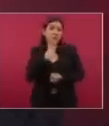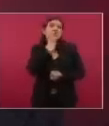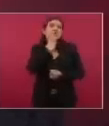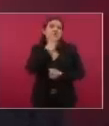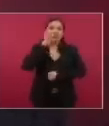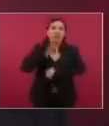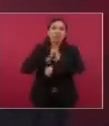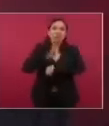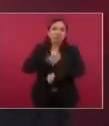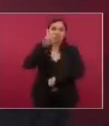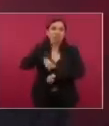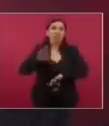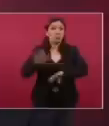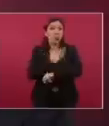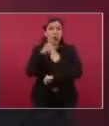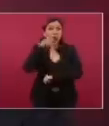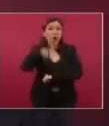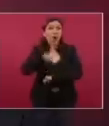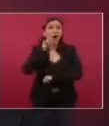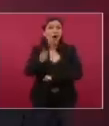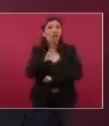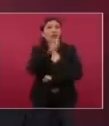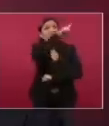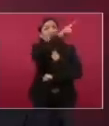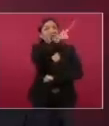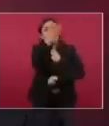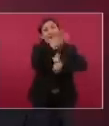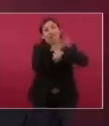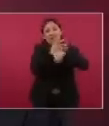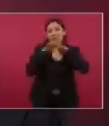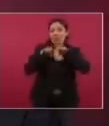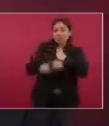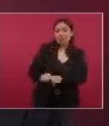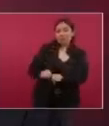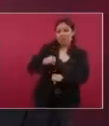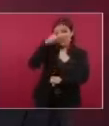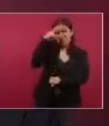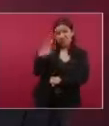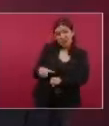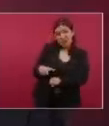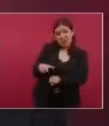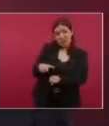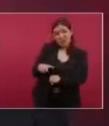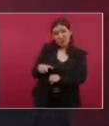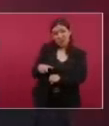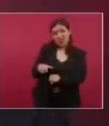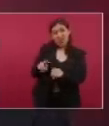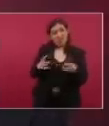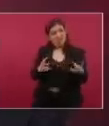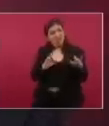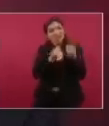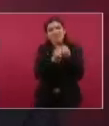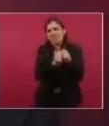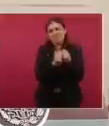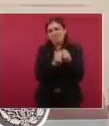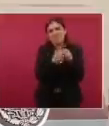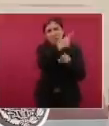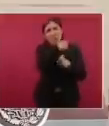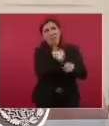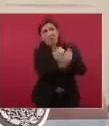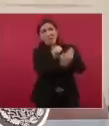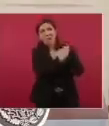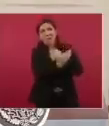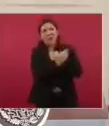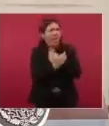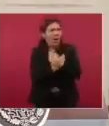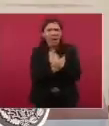dirigió un mensaje contundente al departamento de estado y decía aquí en México hay más libertad y democracia que